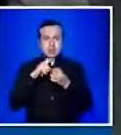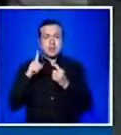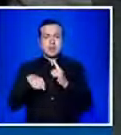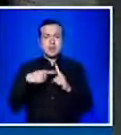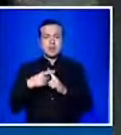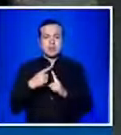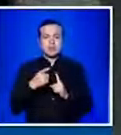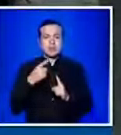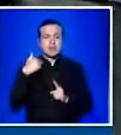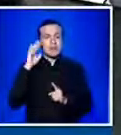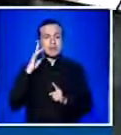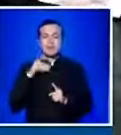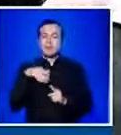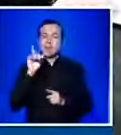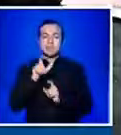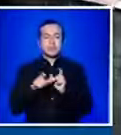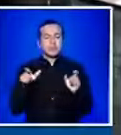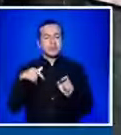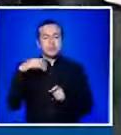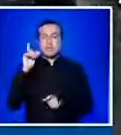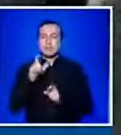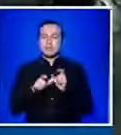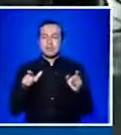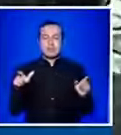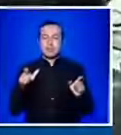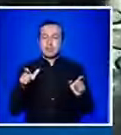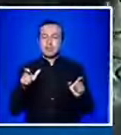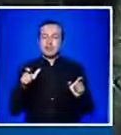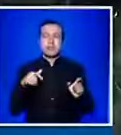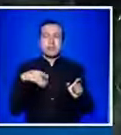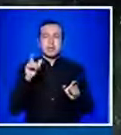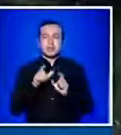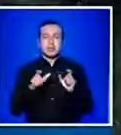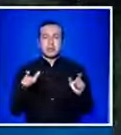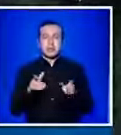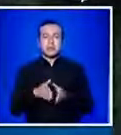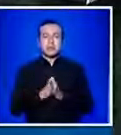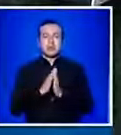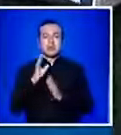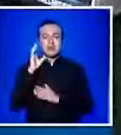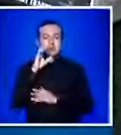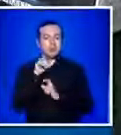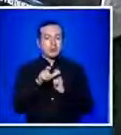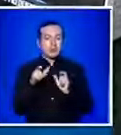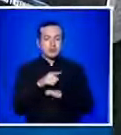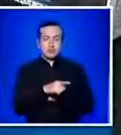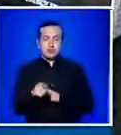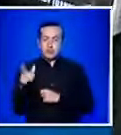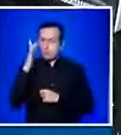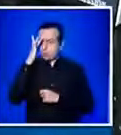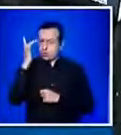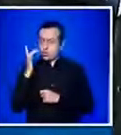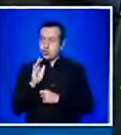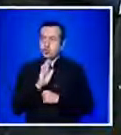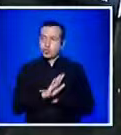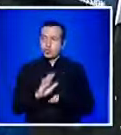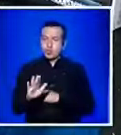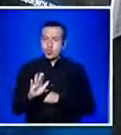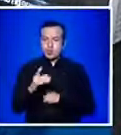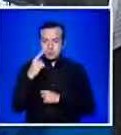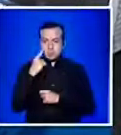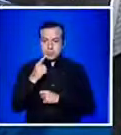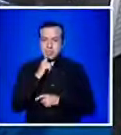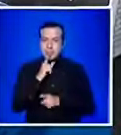los más pedidos. Los más pedidos, sí, los más, digamos, los más buscados por los clientes por su funcionamiento. Este, como lo